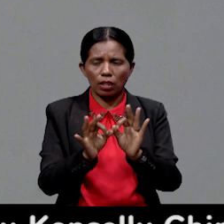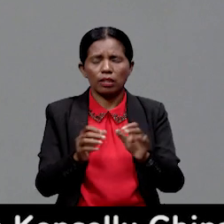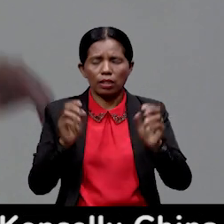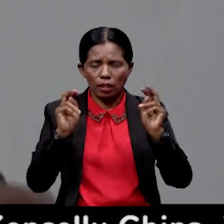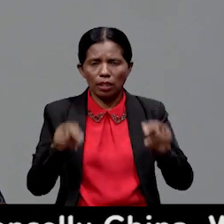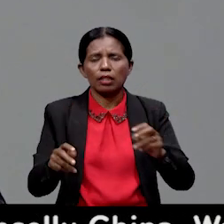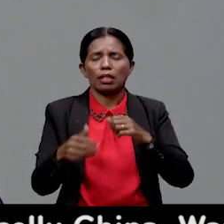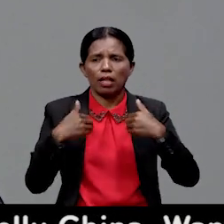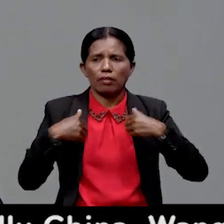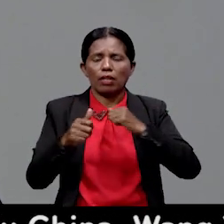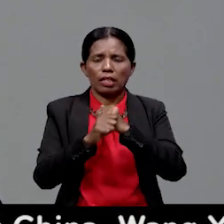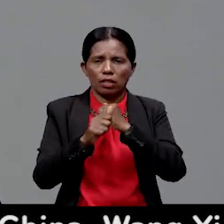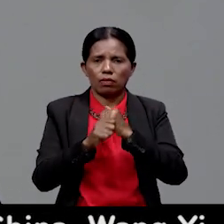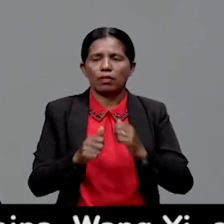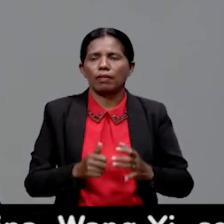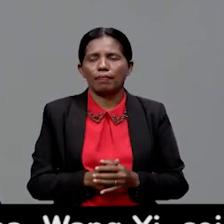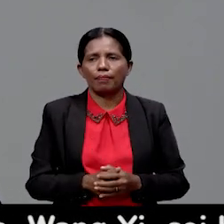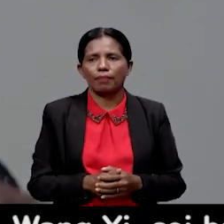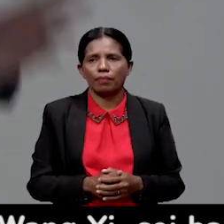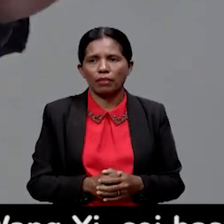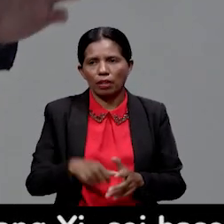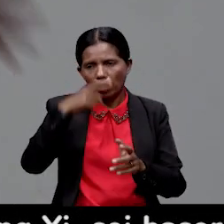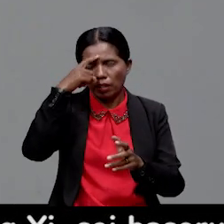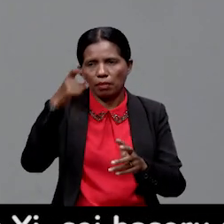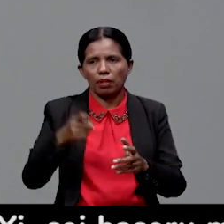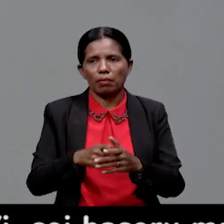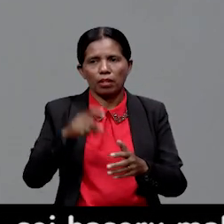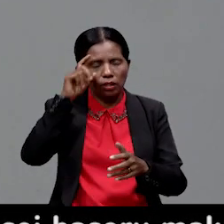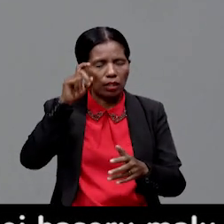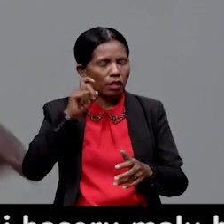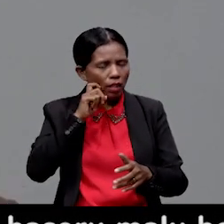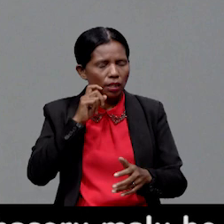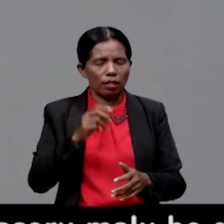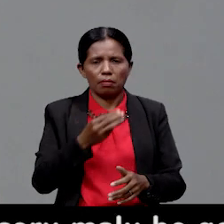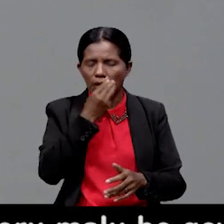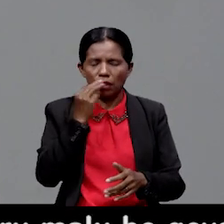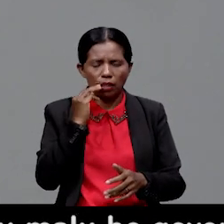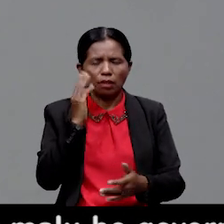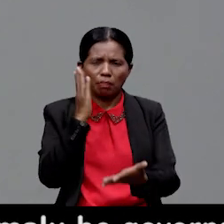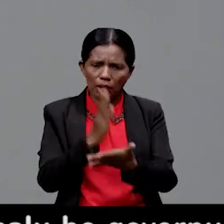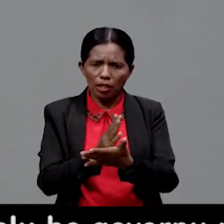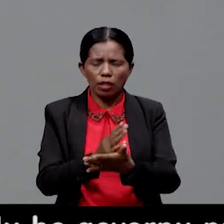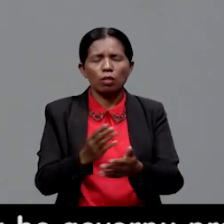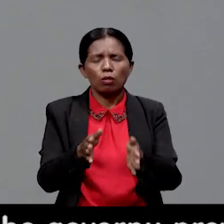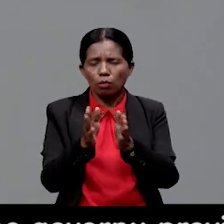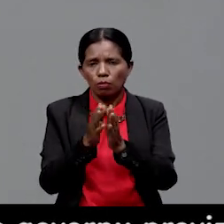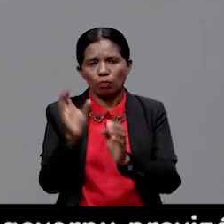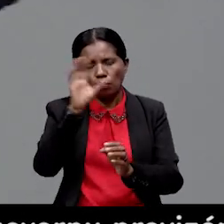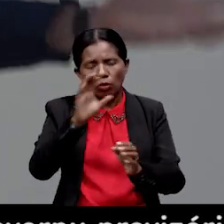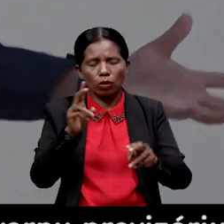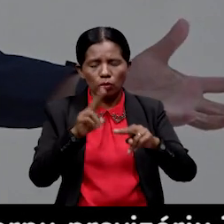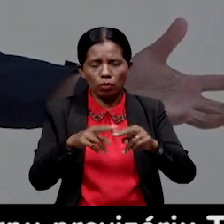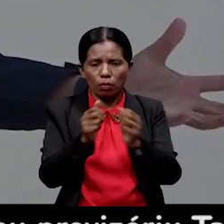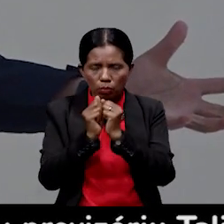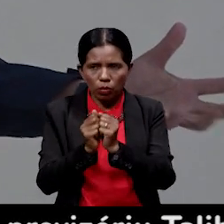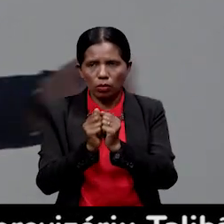vivo, la os para nele. Da mané, va mão sanana, mão alcatere, para ona. Buca tu ramotro, sai força, ir a ne.